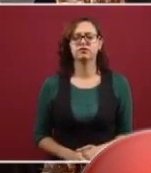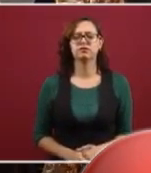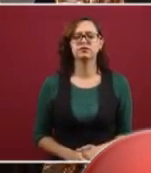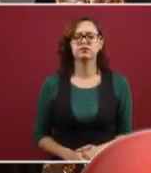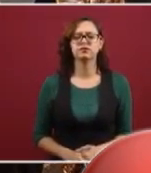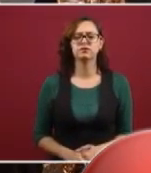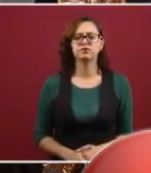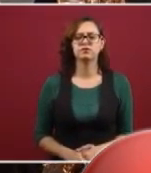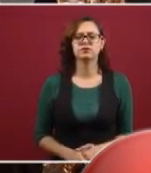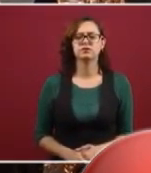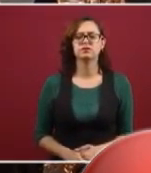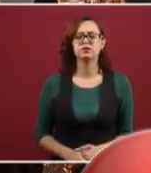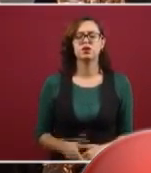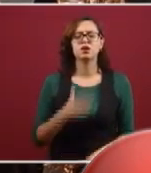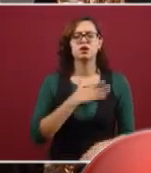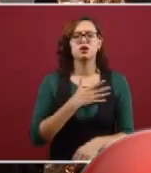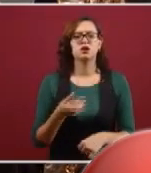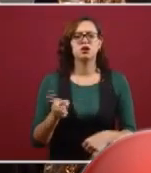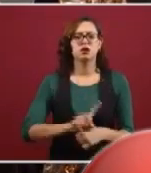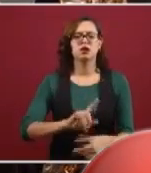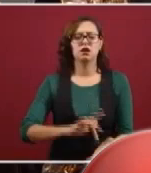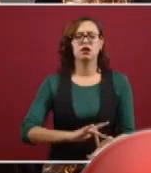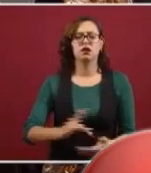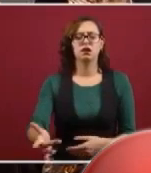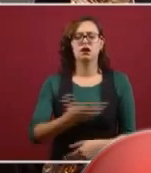Buenos días, gracias, señor presidente.